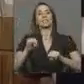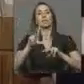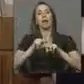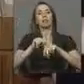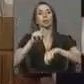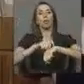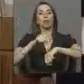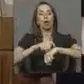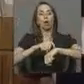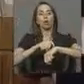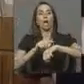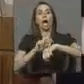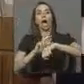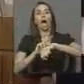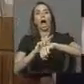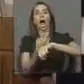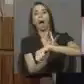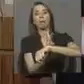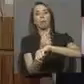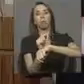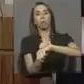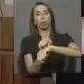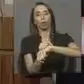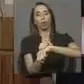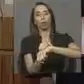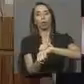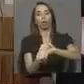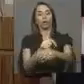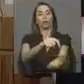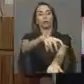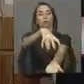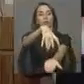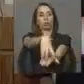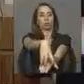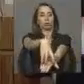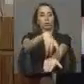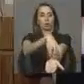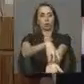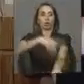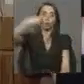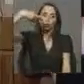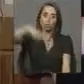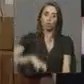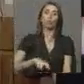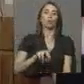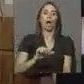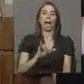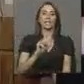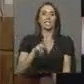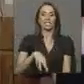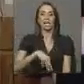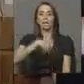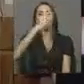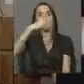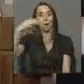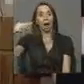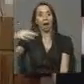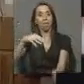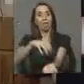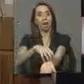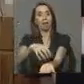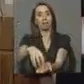habrá un cambio de hora que para las regiones extremas del sur del país, Aysén y en particular Magallanes,